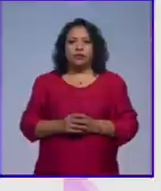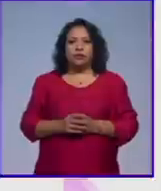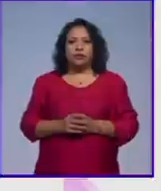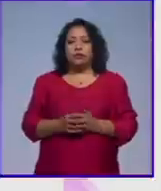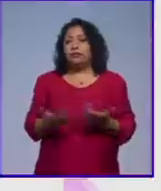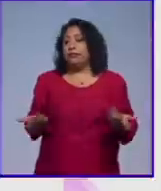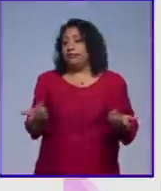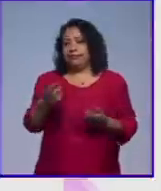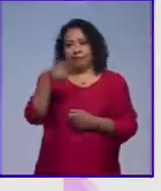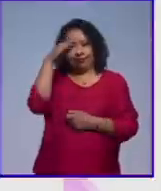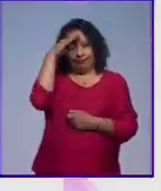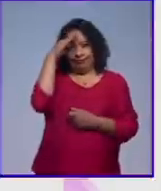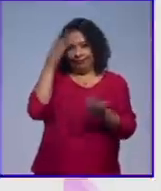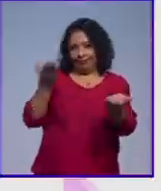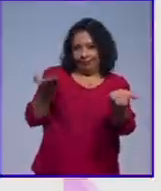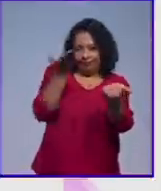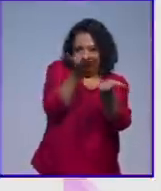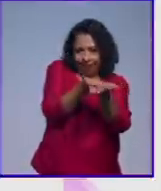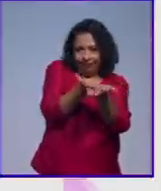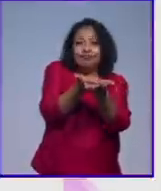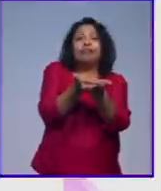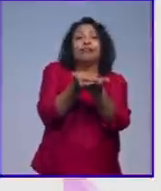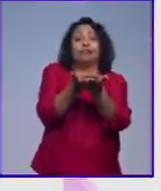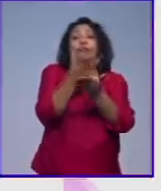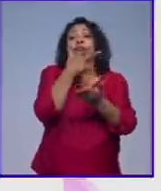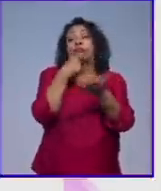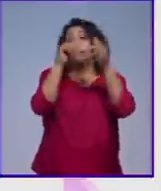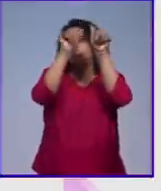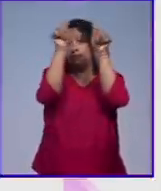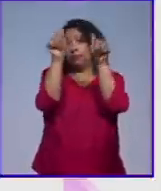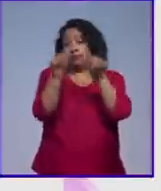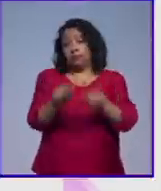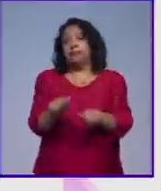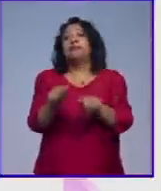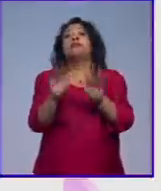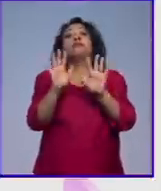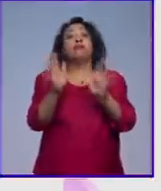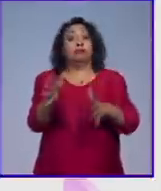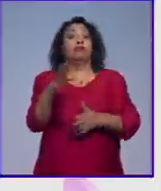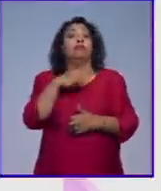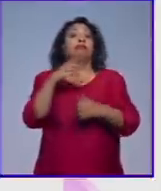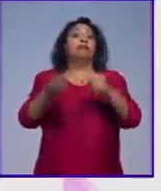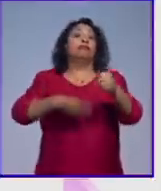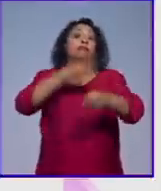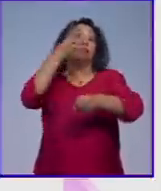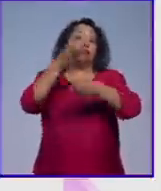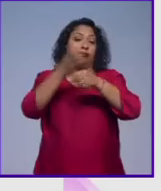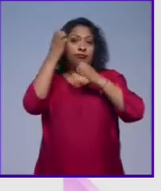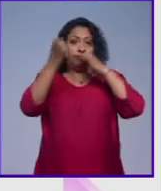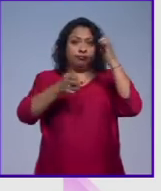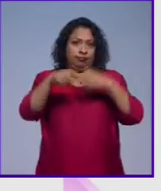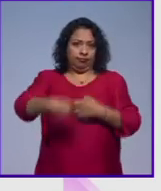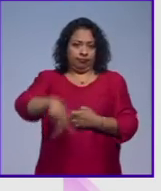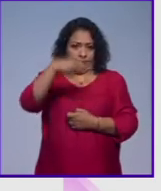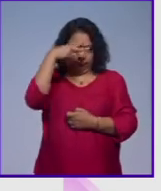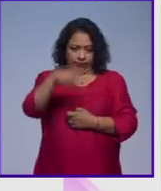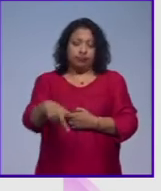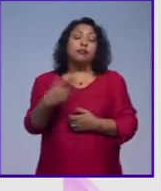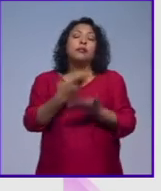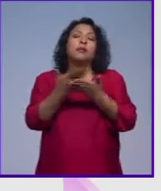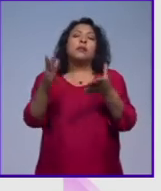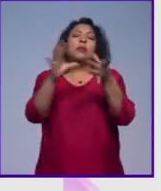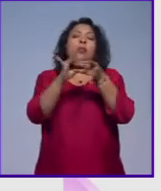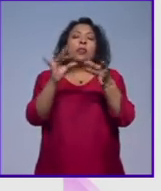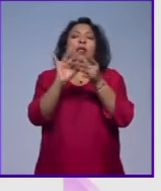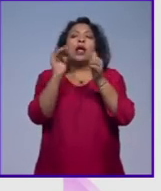Bueno, pues, ¿qué les parece esta propuesta de un artista que ya tiene su tercera muestra en nuestro país? Y ahora les vamos a platicar de algo